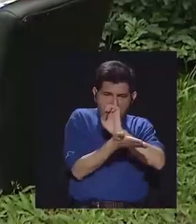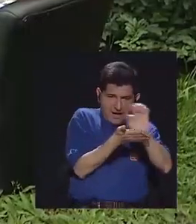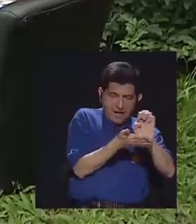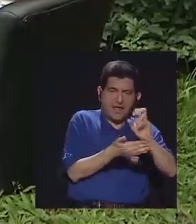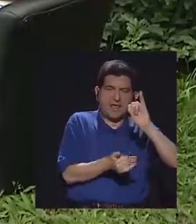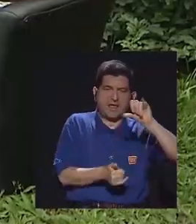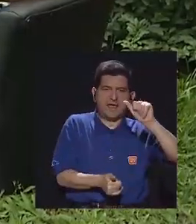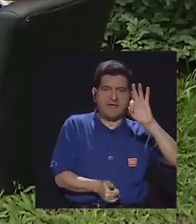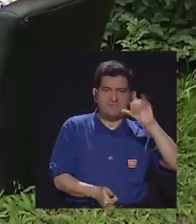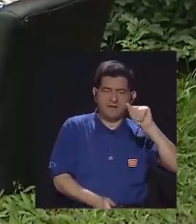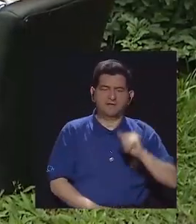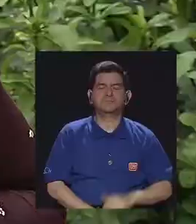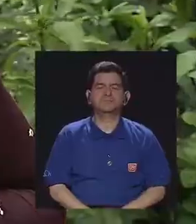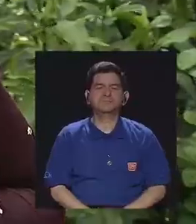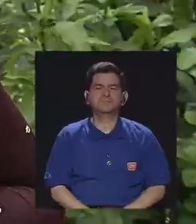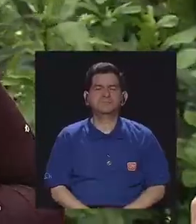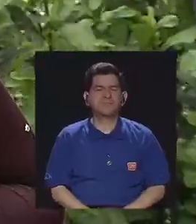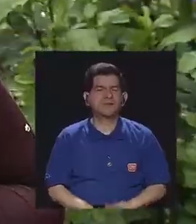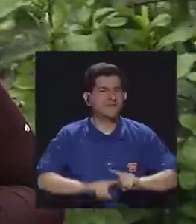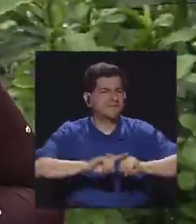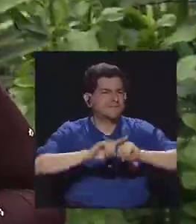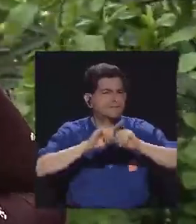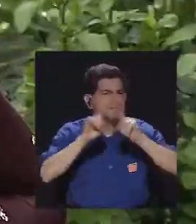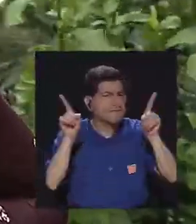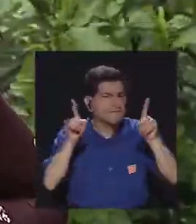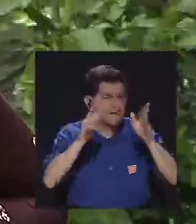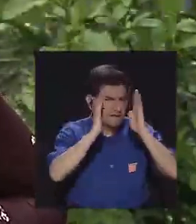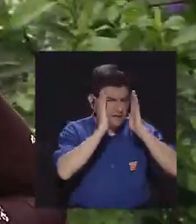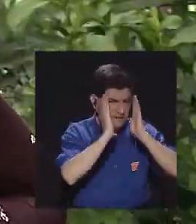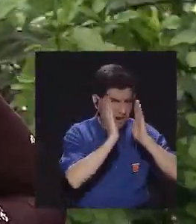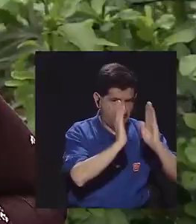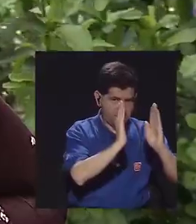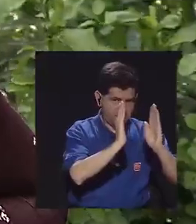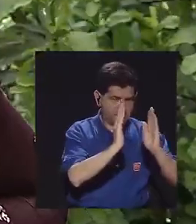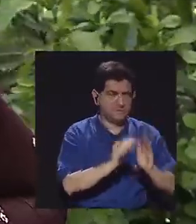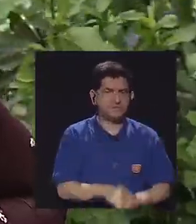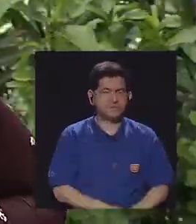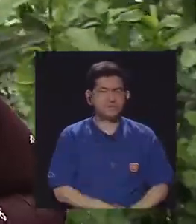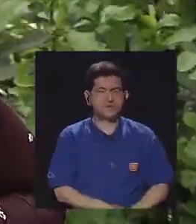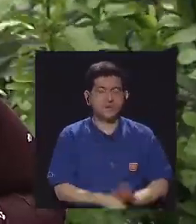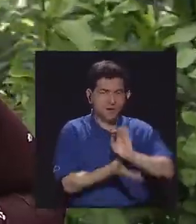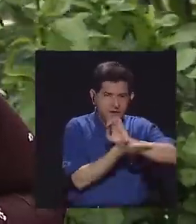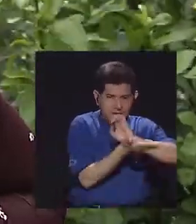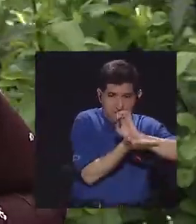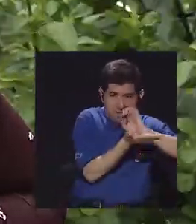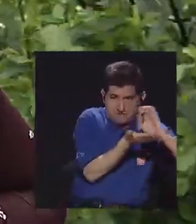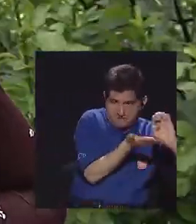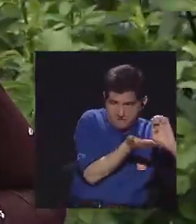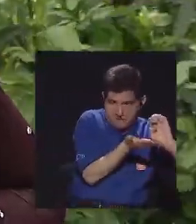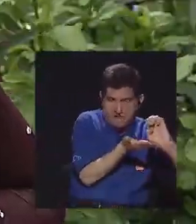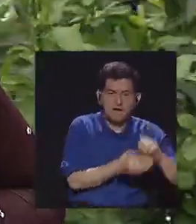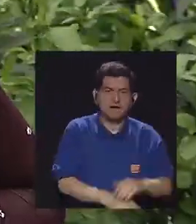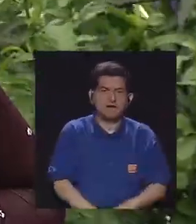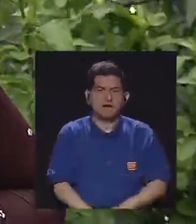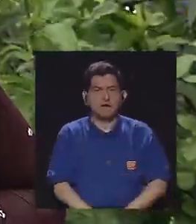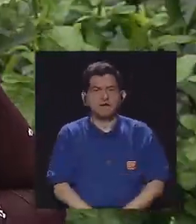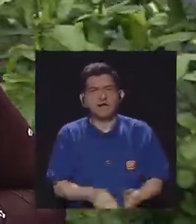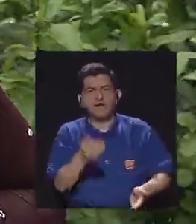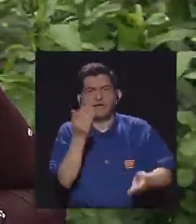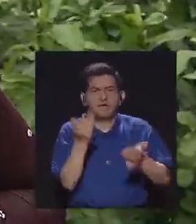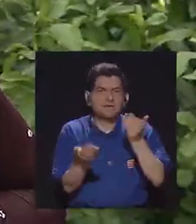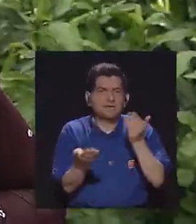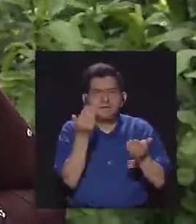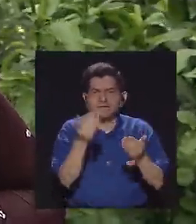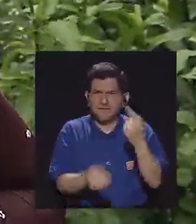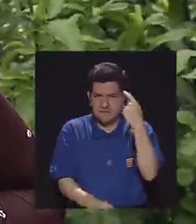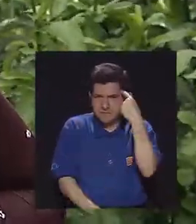de prevención del IAFA. Jacqueline, ¿es diferente el abordaje, digamos, de la parte preventiva